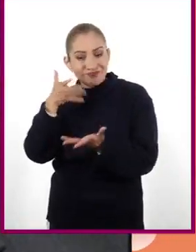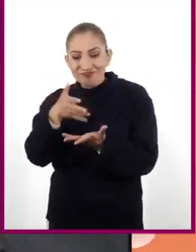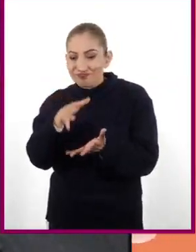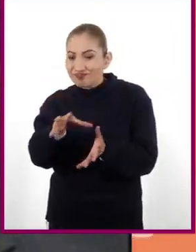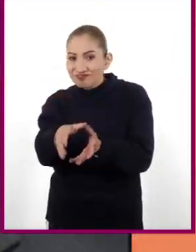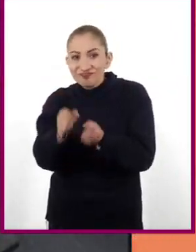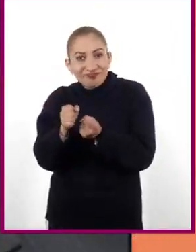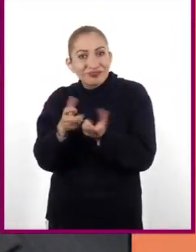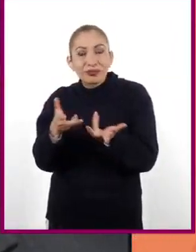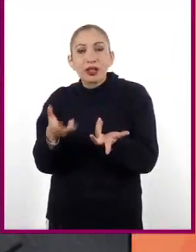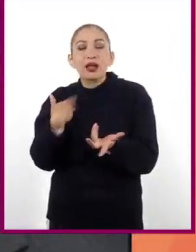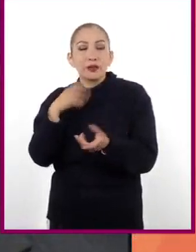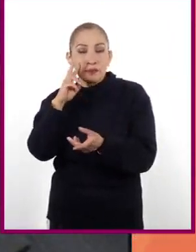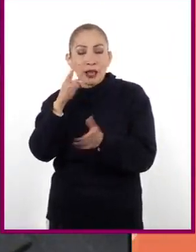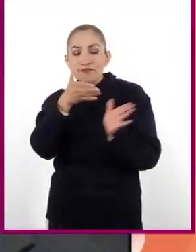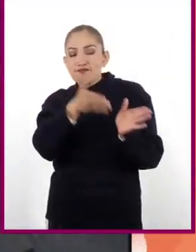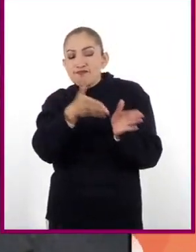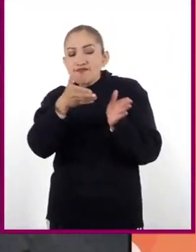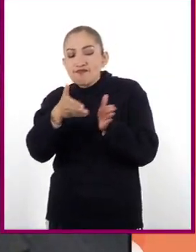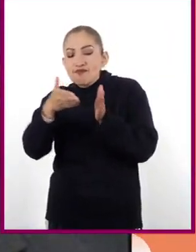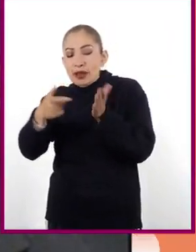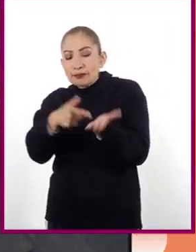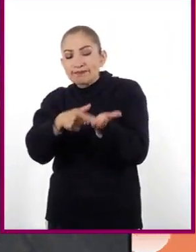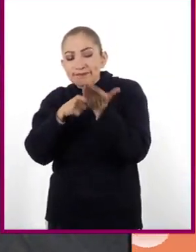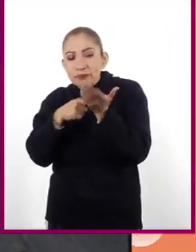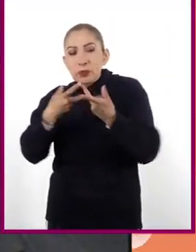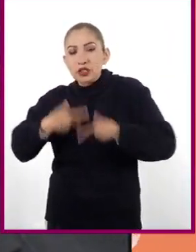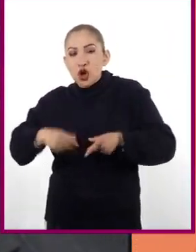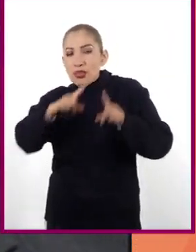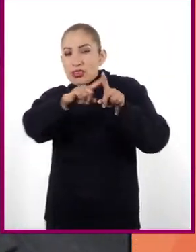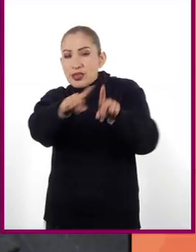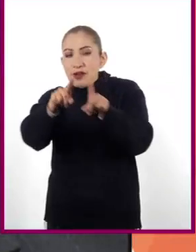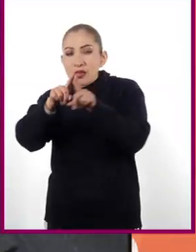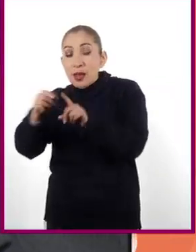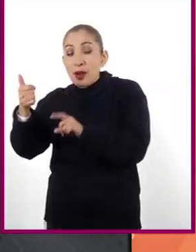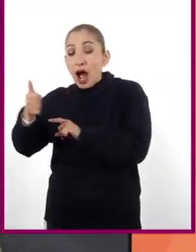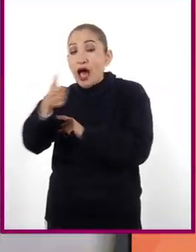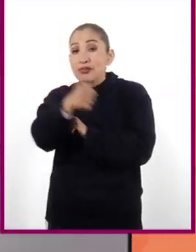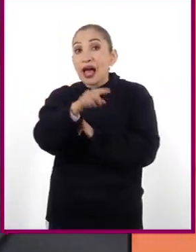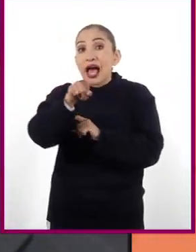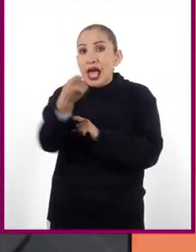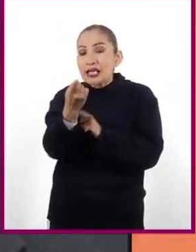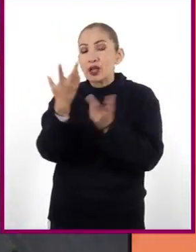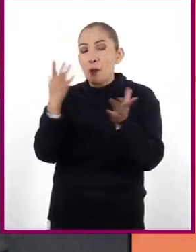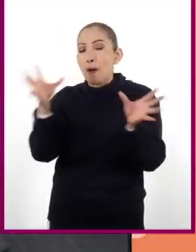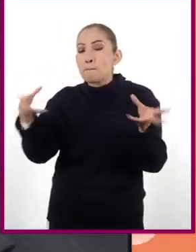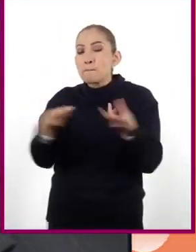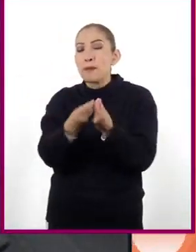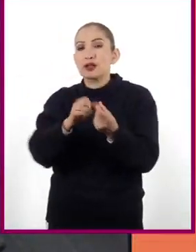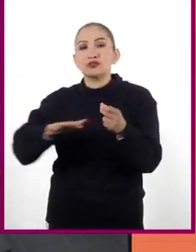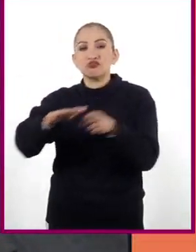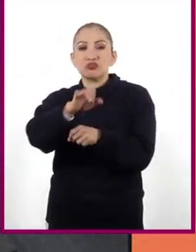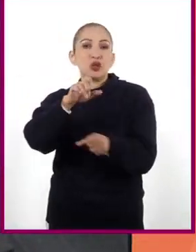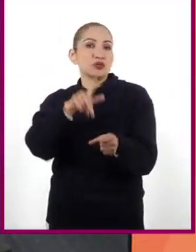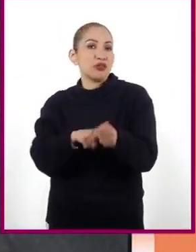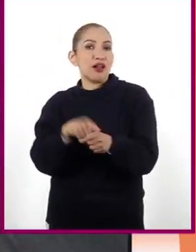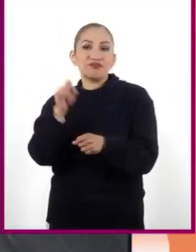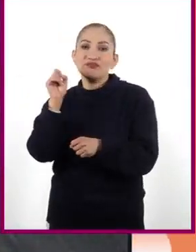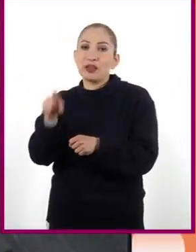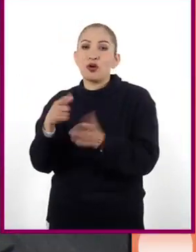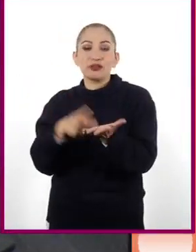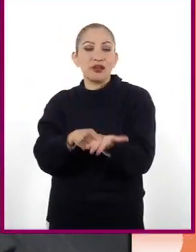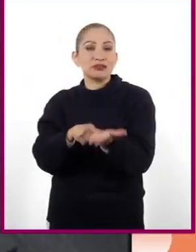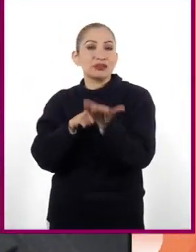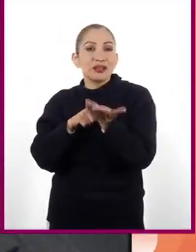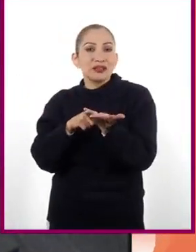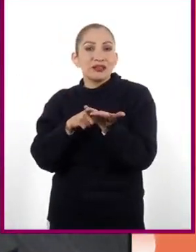hacerse de ellas. En fin, que vamos viendo entonces retratos de personajes, pero cada uno de ellos representa una gran parte de la sociedad y cada uno